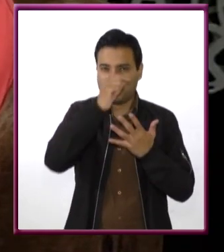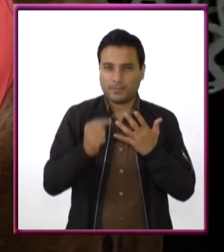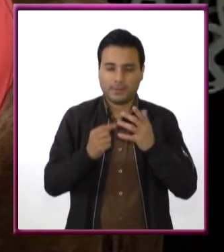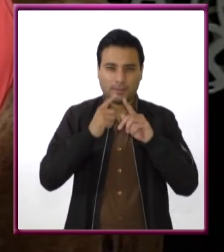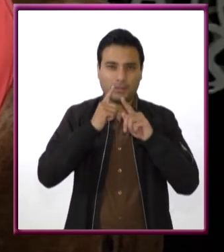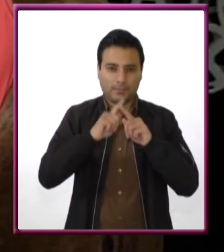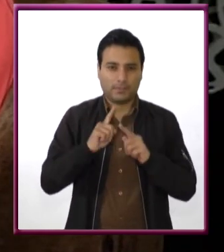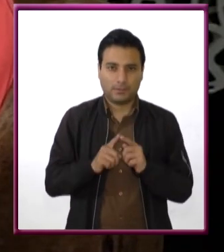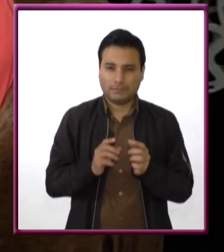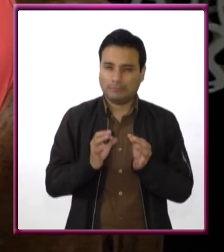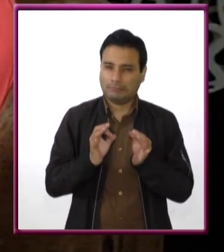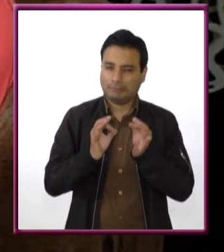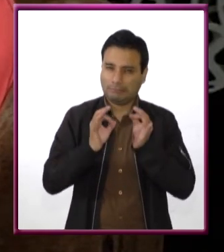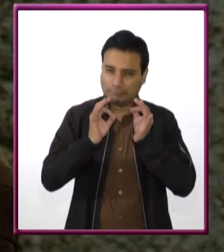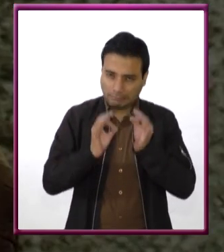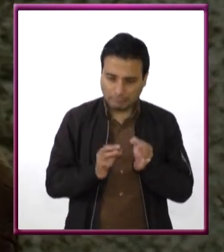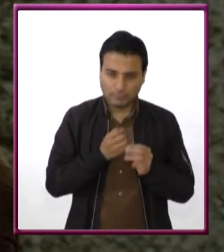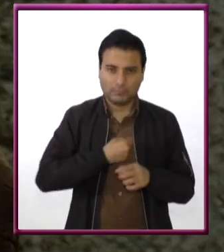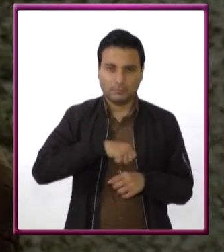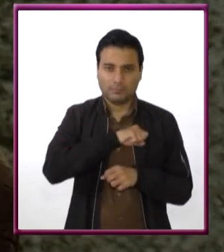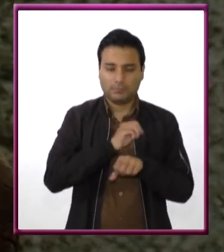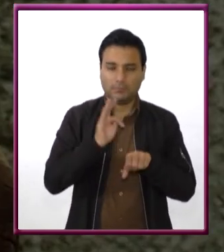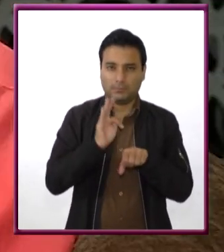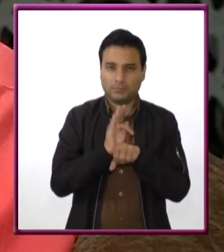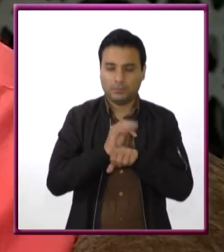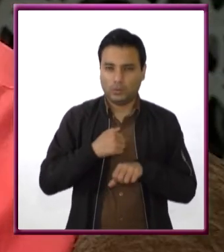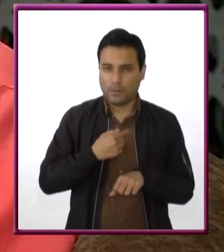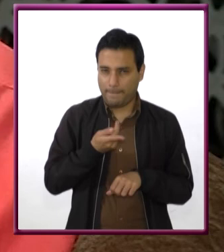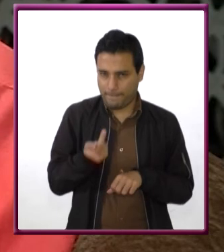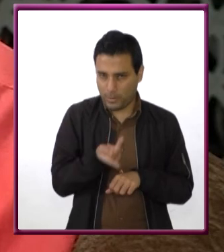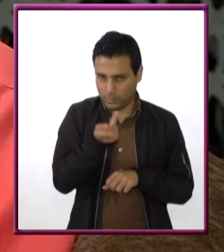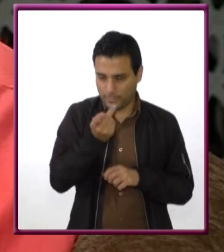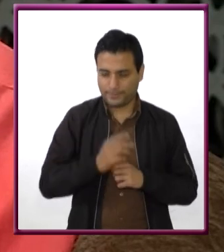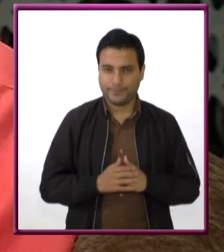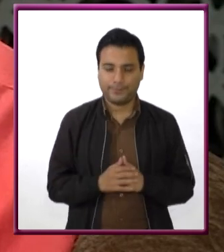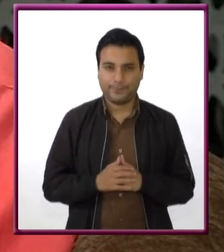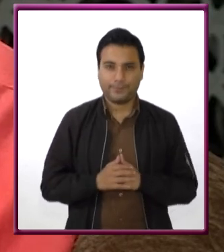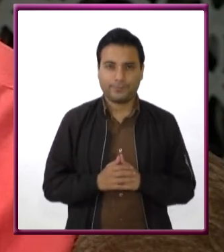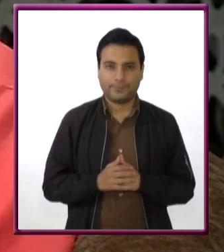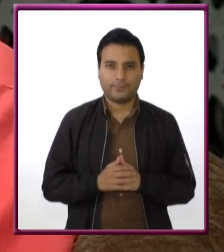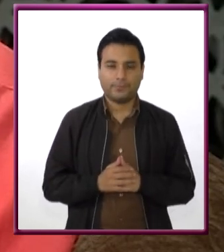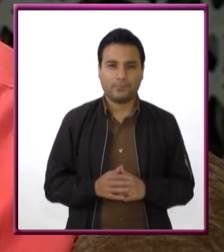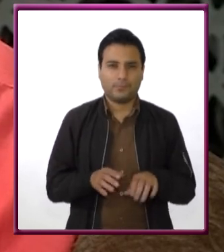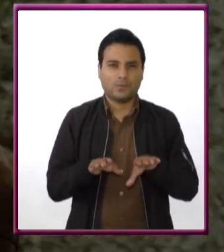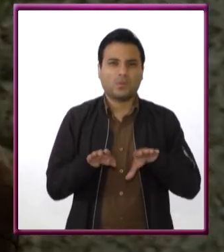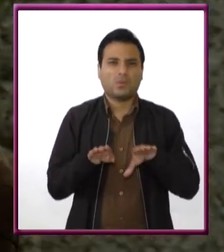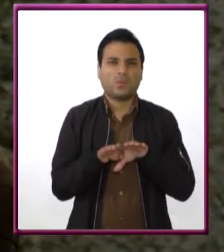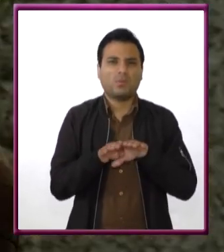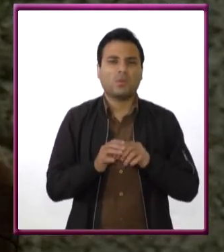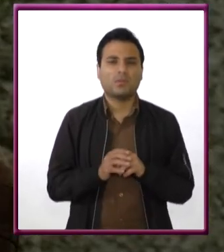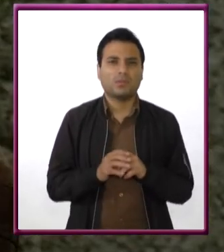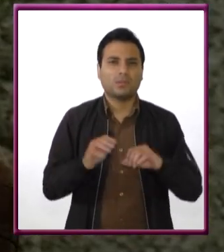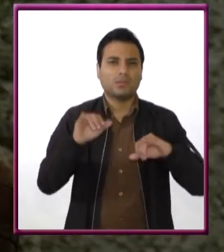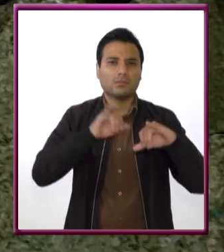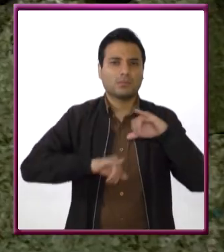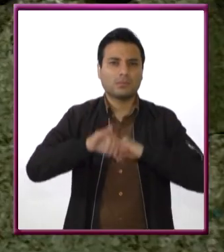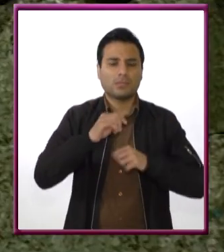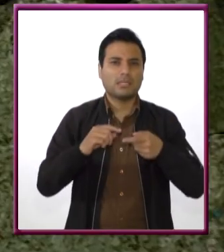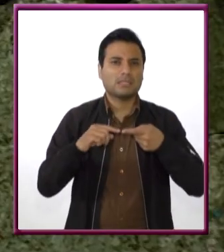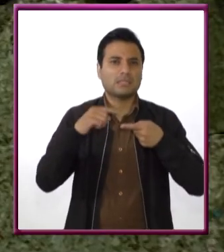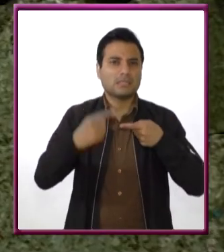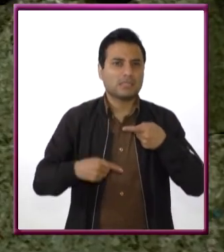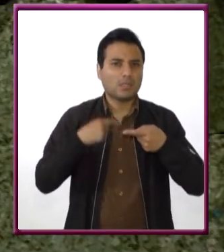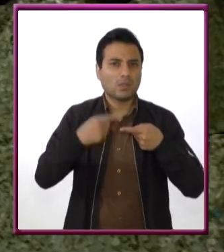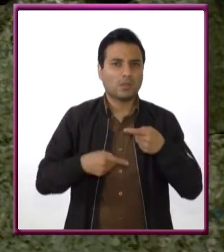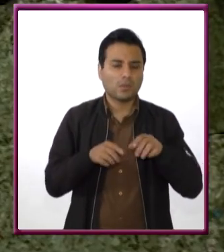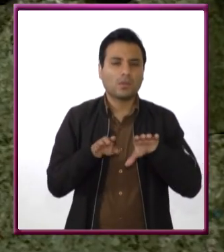bondadosas con el ambiente y con la salud. Regresamos con la pregunta de justamente el ciclo de estas sustancias, pero también conocer